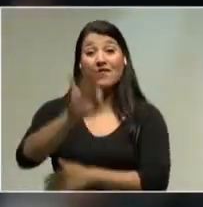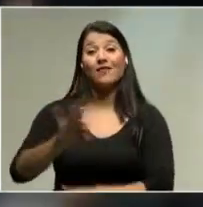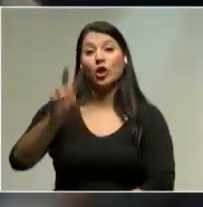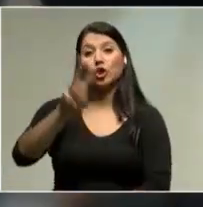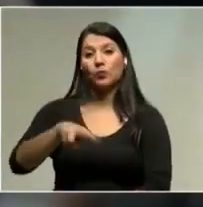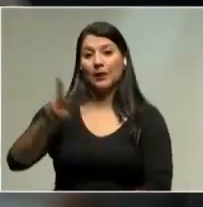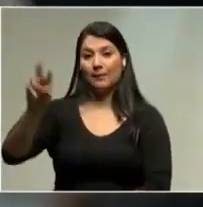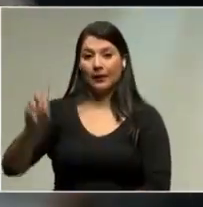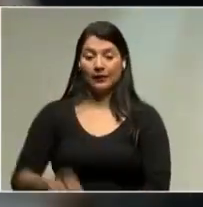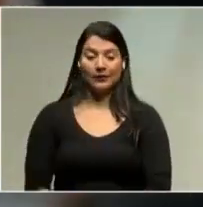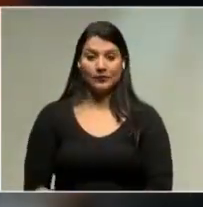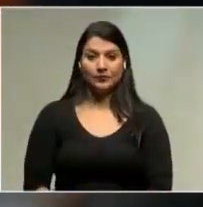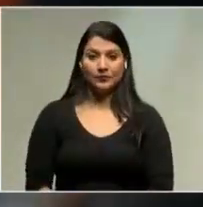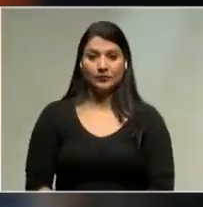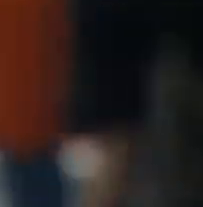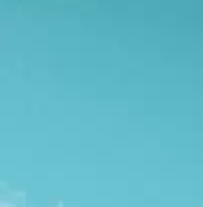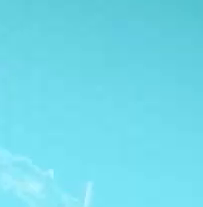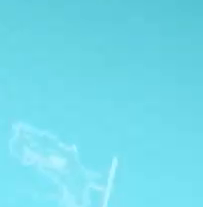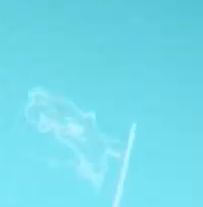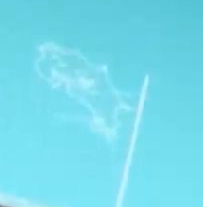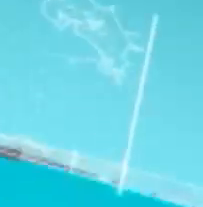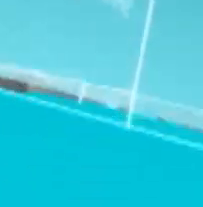2020.